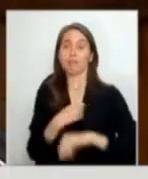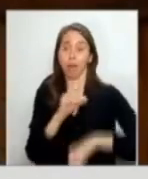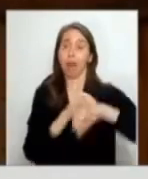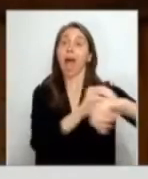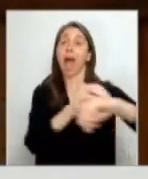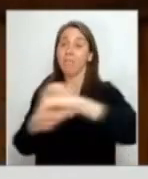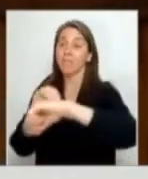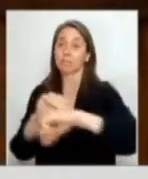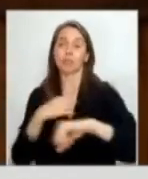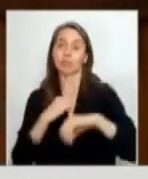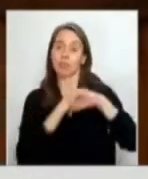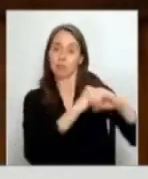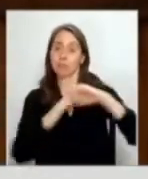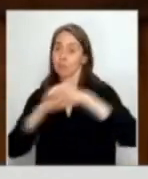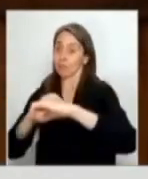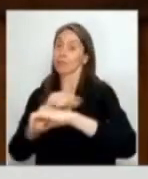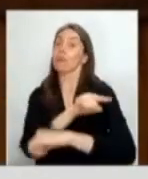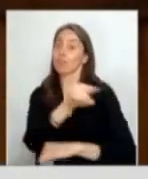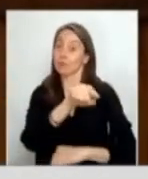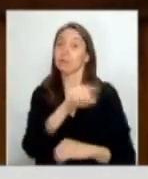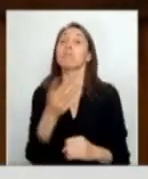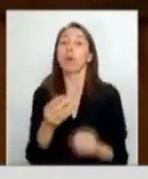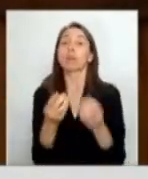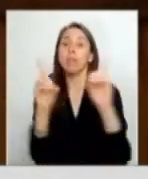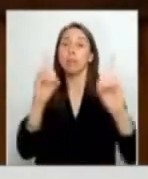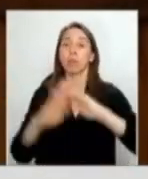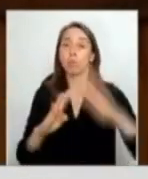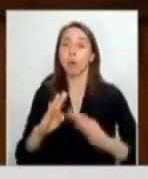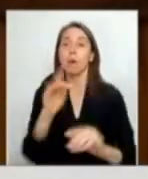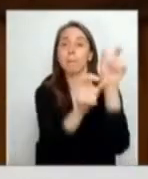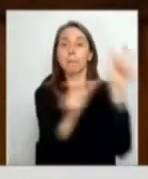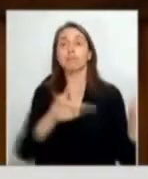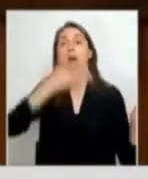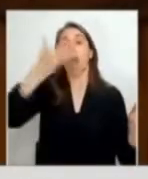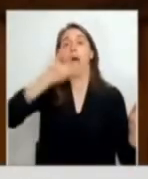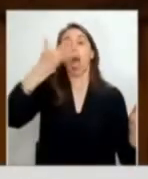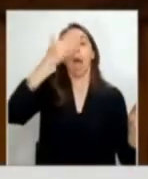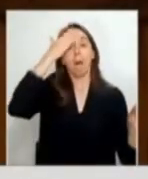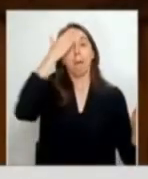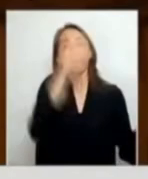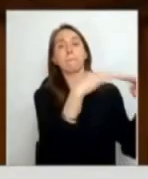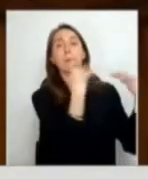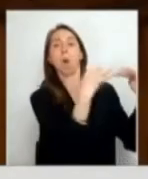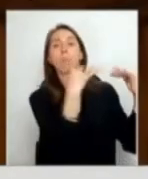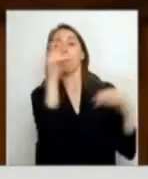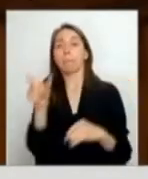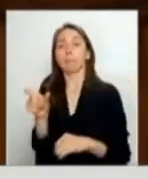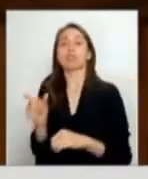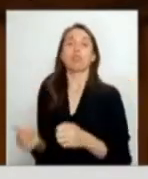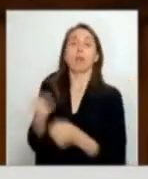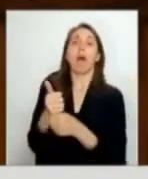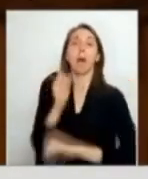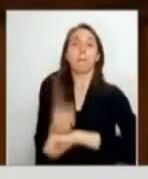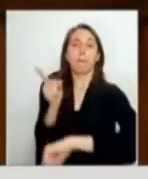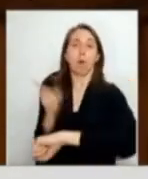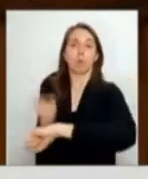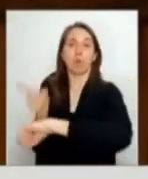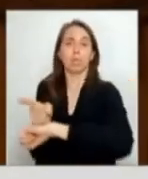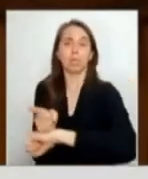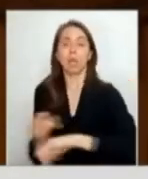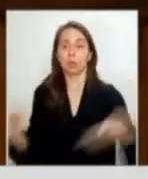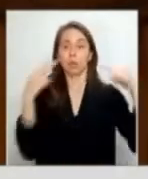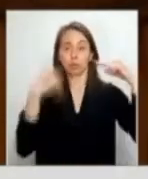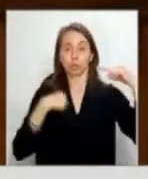democracia hay que cuidarla. Lo repito, a los populistas y a los autoritarios tendrán en este presidente un claro